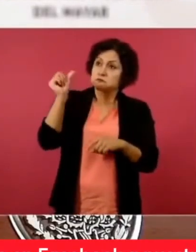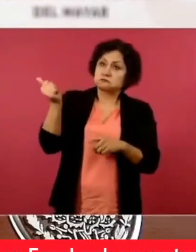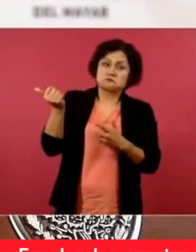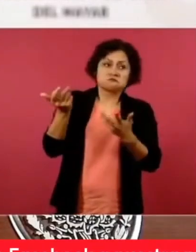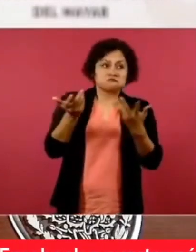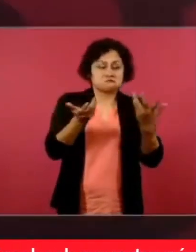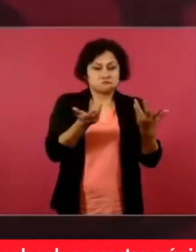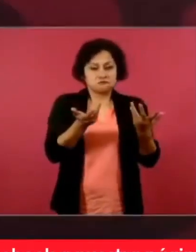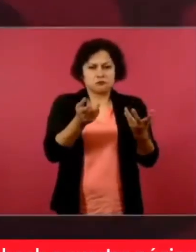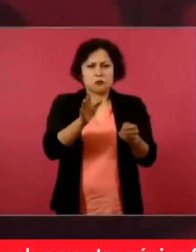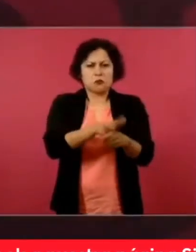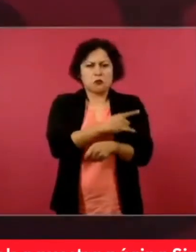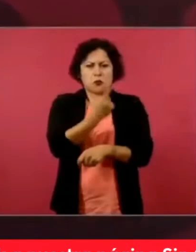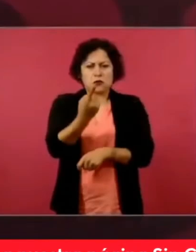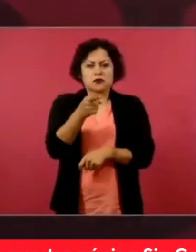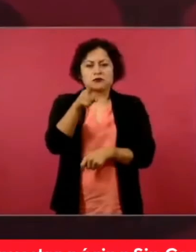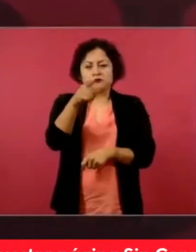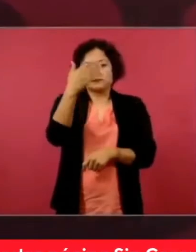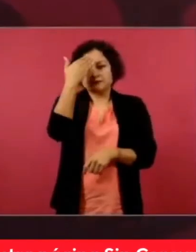hay